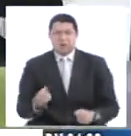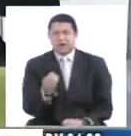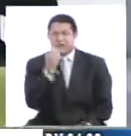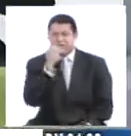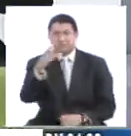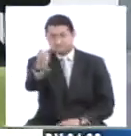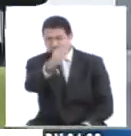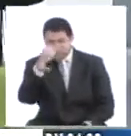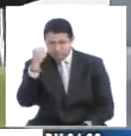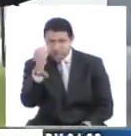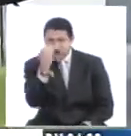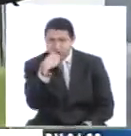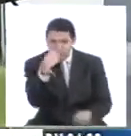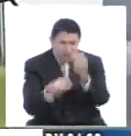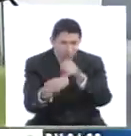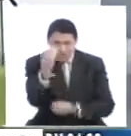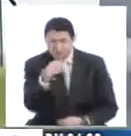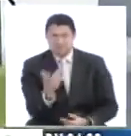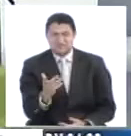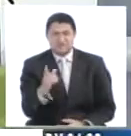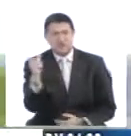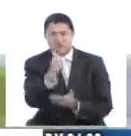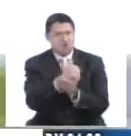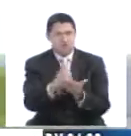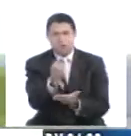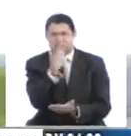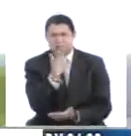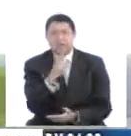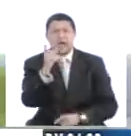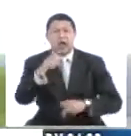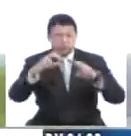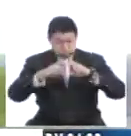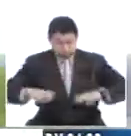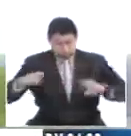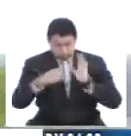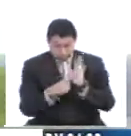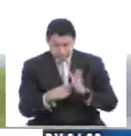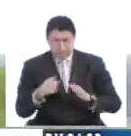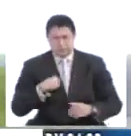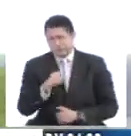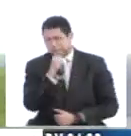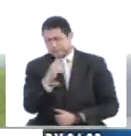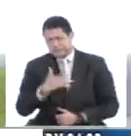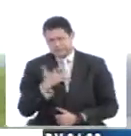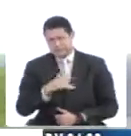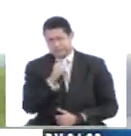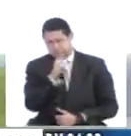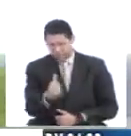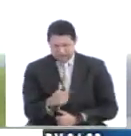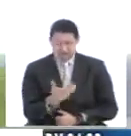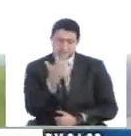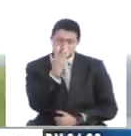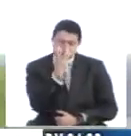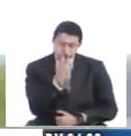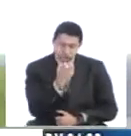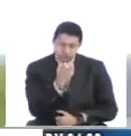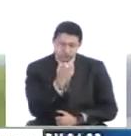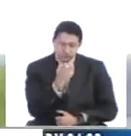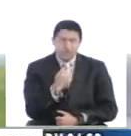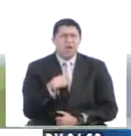nevera no está en la formación y aquí vamos vamos a que había estudios en que cuando nos sentimos mal estamos deprimidos o nuestro ánimo baja